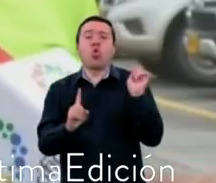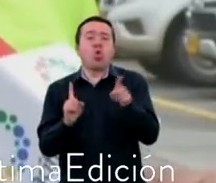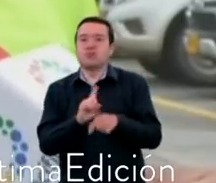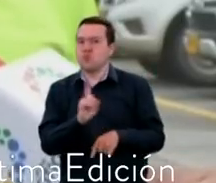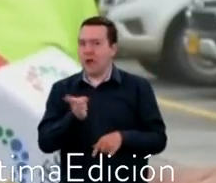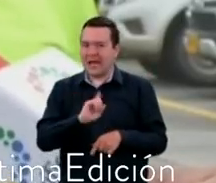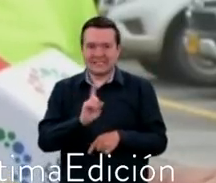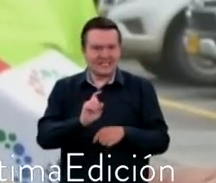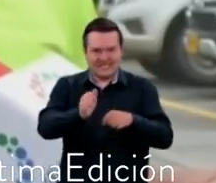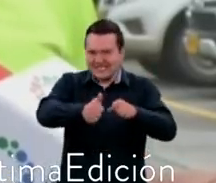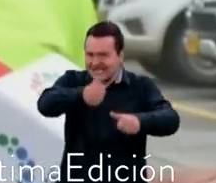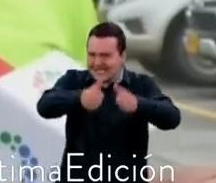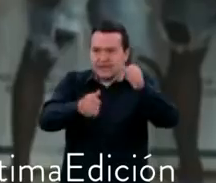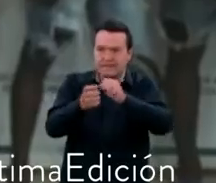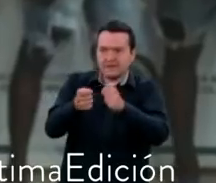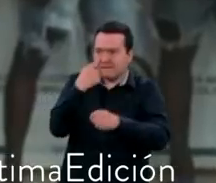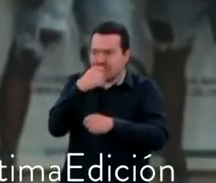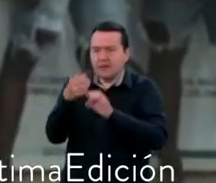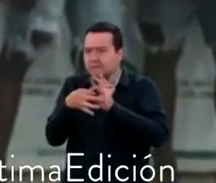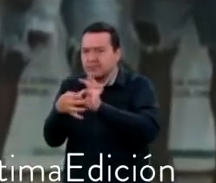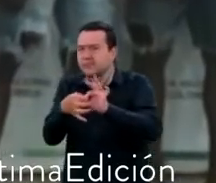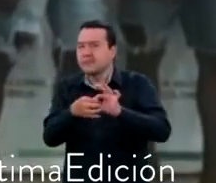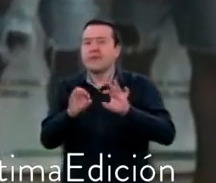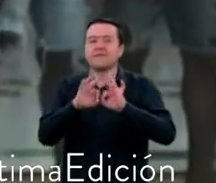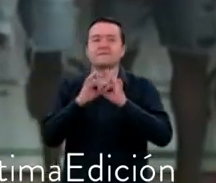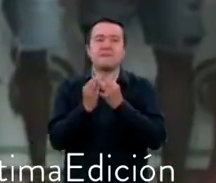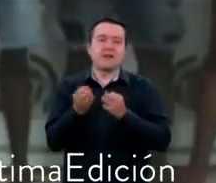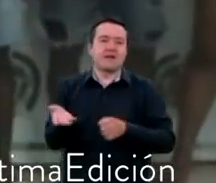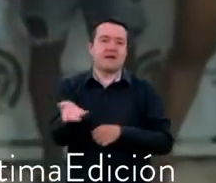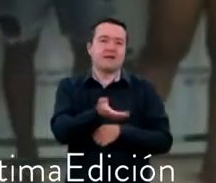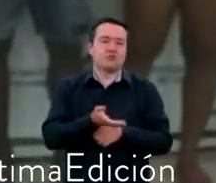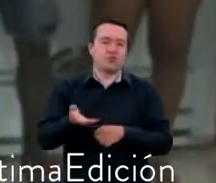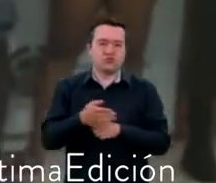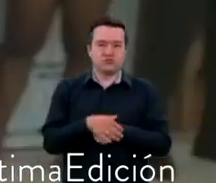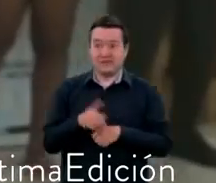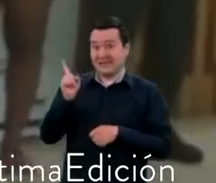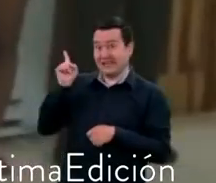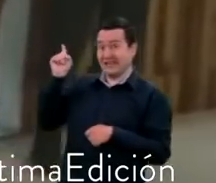cabecillas era ese vínculo familiar. Los capturados fueron dejados a